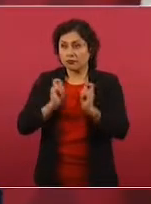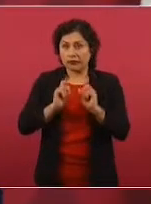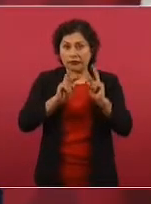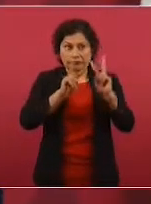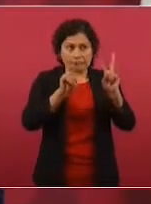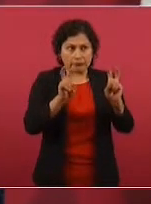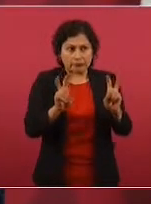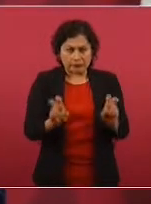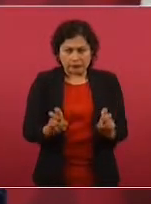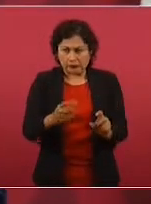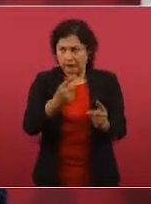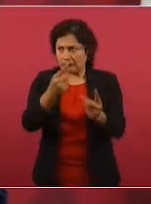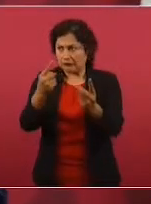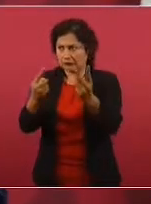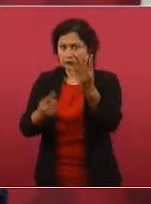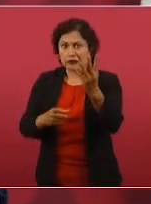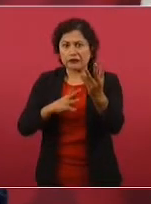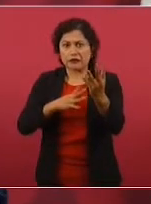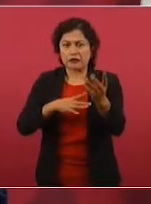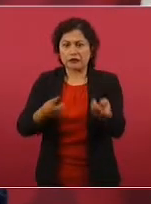hablándoles de